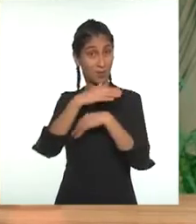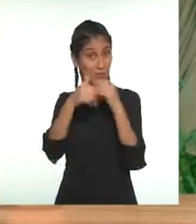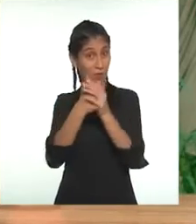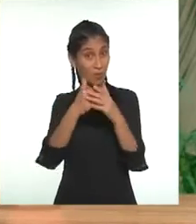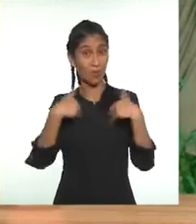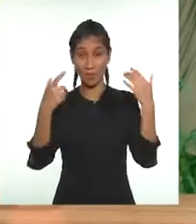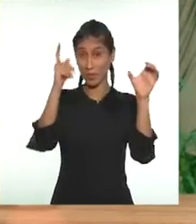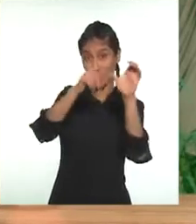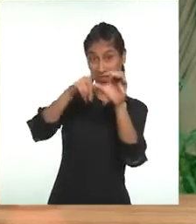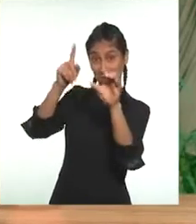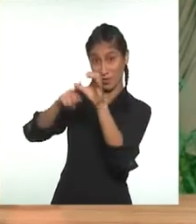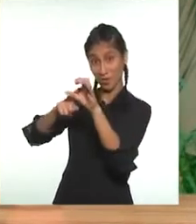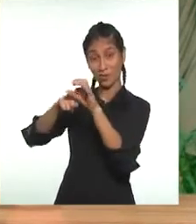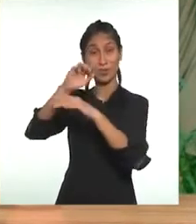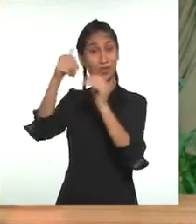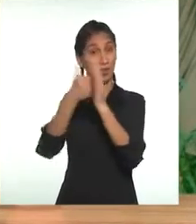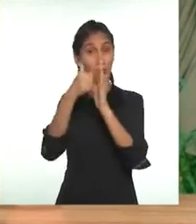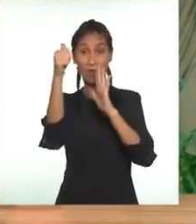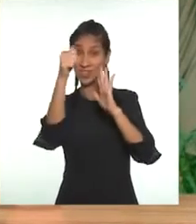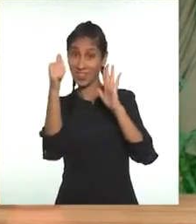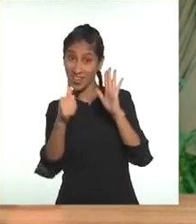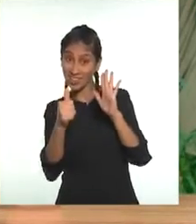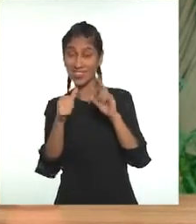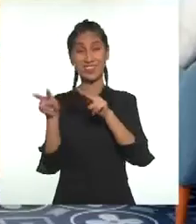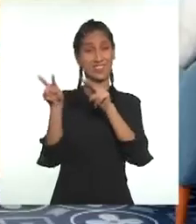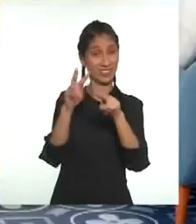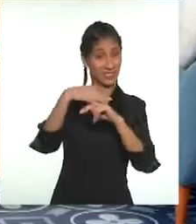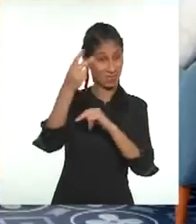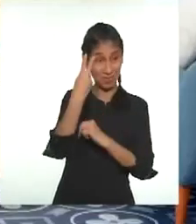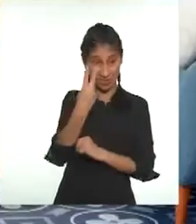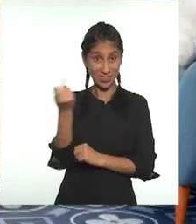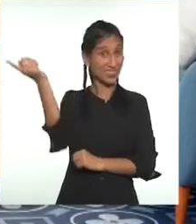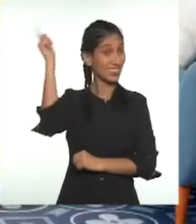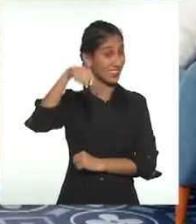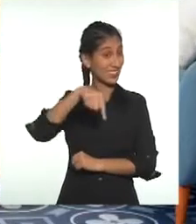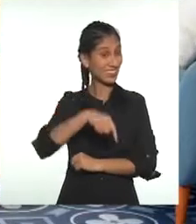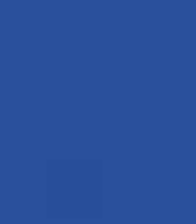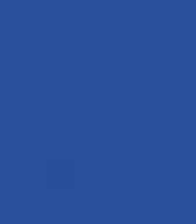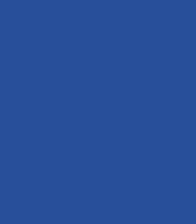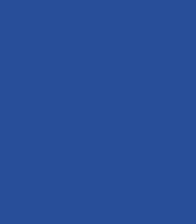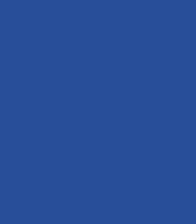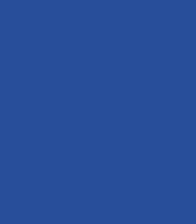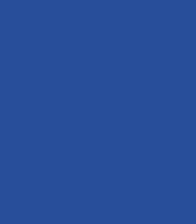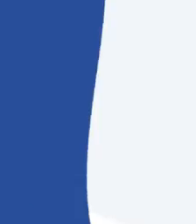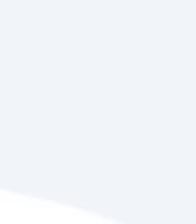tradición peruana de artistas y creadores. Vamos a ver cómo nos va. ¡Ya volvemos!